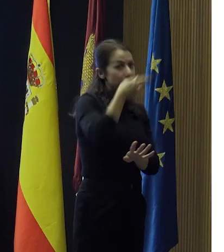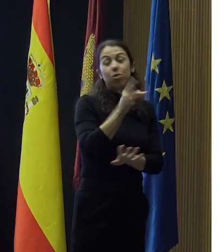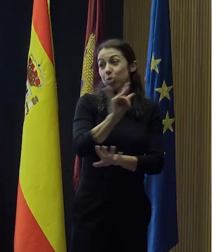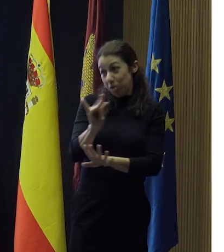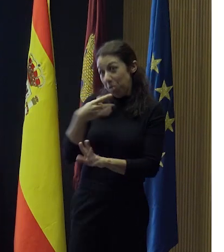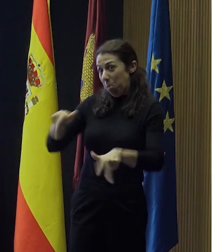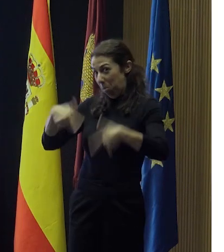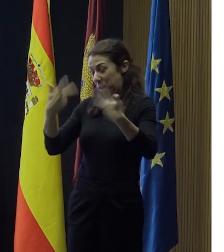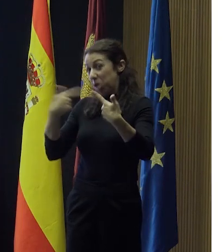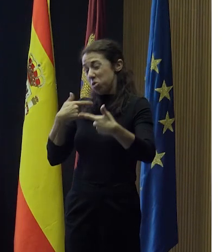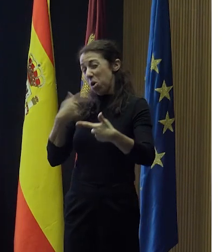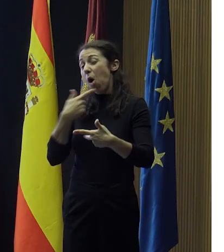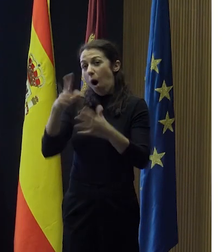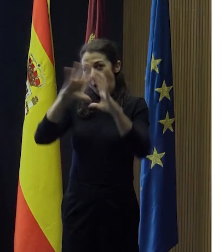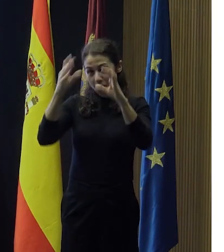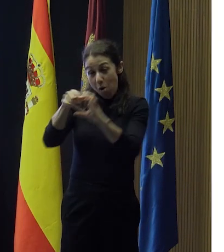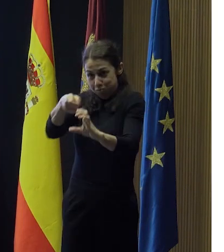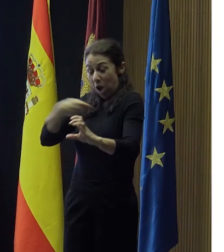me deja, voy yo y se lo saco.